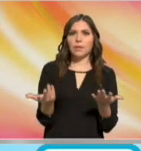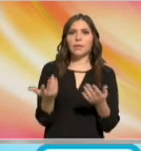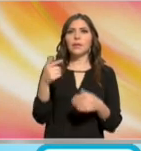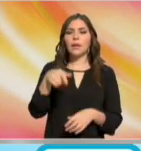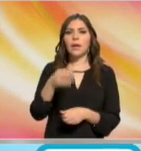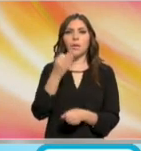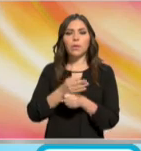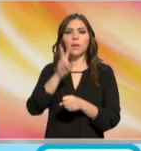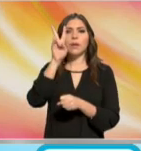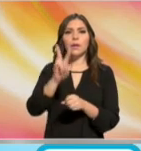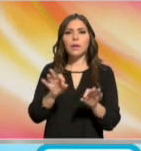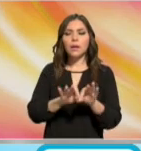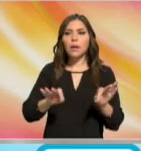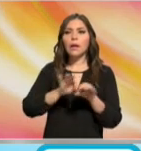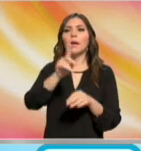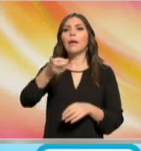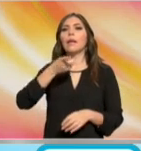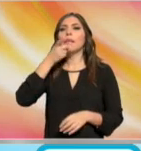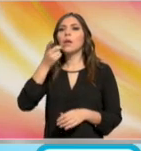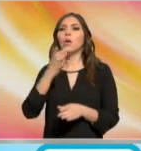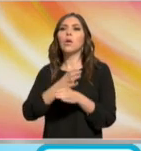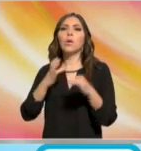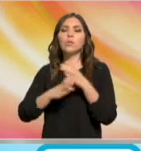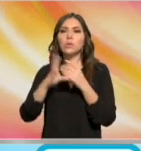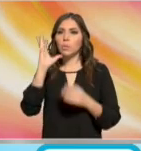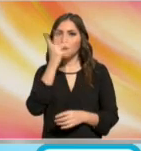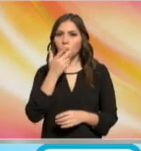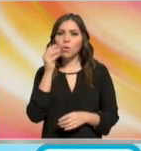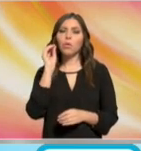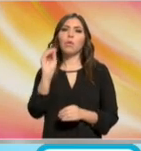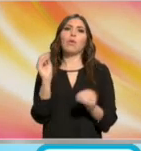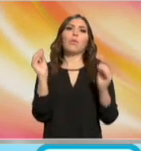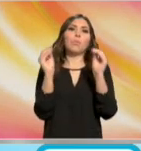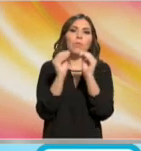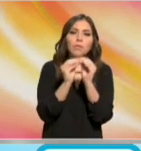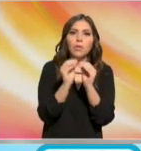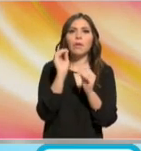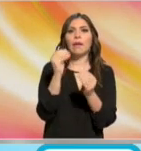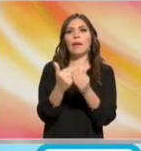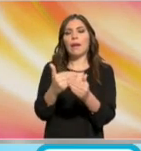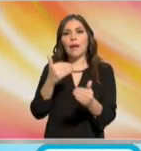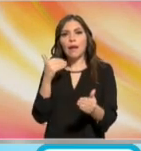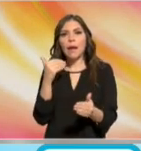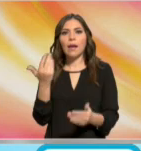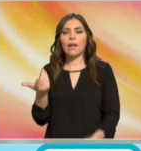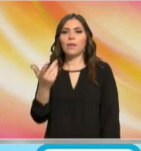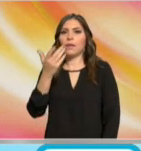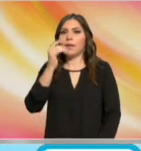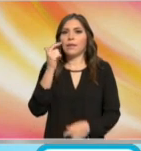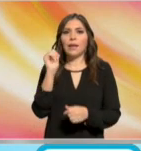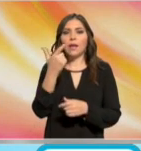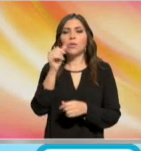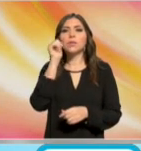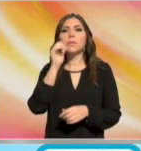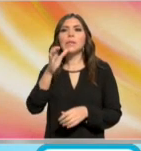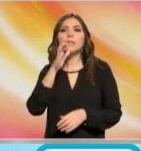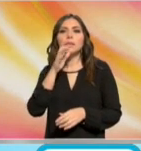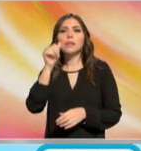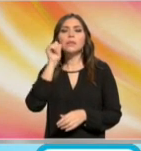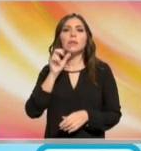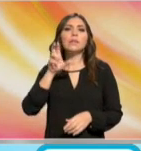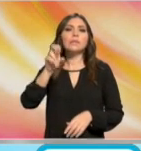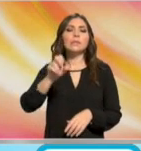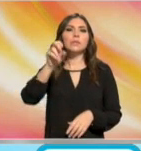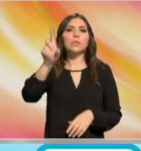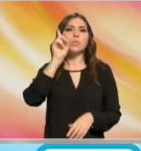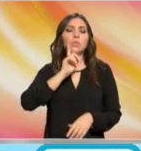qué importante es Dime que hablemos. algo bonito al menos. Dime algo lindo, un besito antes, besito. una cenita, un besito, que este es un reclamo muy